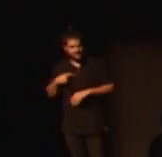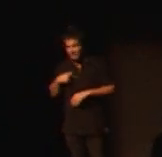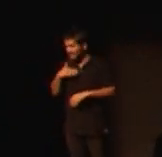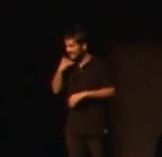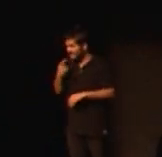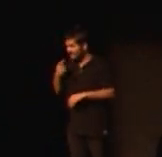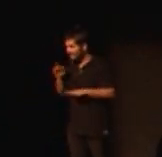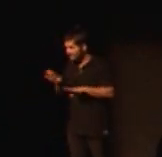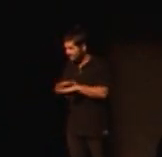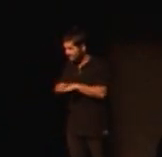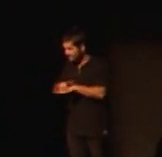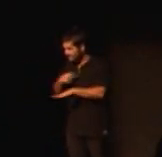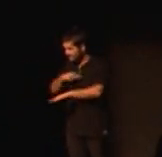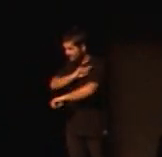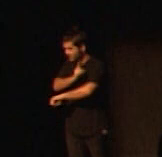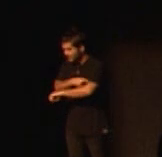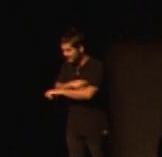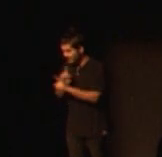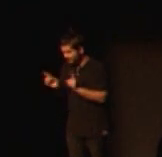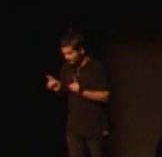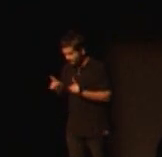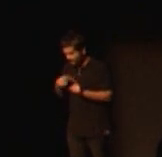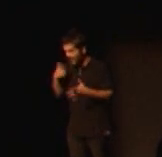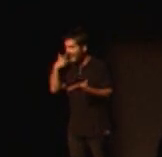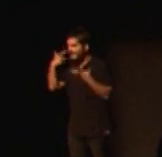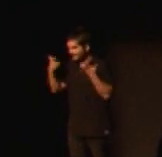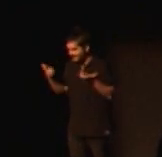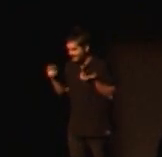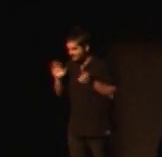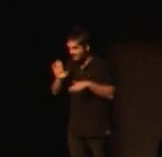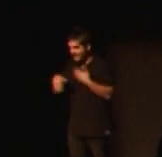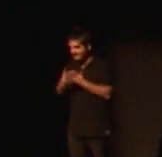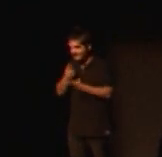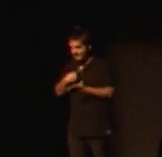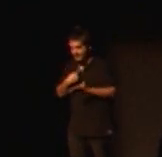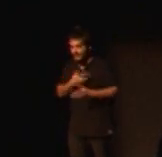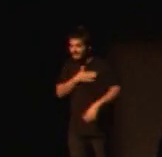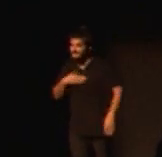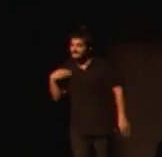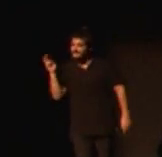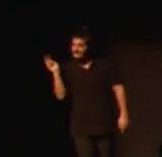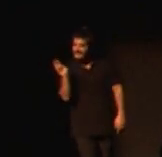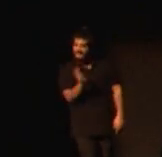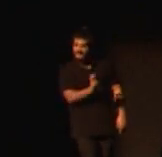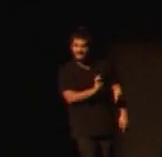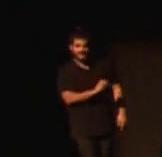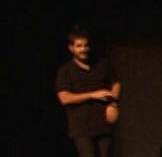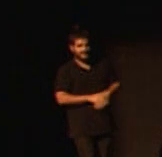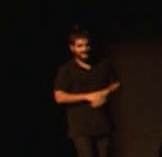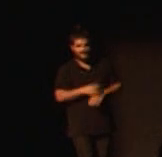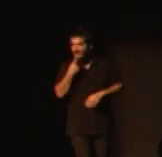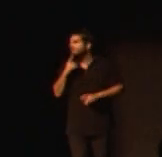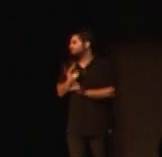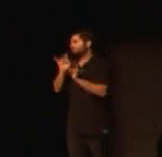yo no soy deportista, yo soy artista. Pero claro, cuando me dijo, ¿quieres venir a ver la cabina? Que tengo un catering preparado. Le dije, claro